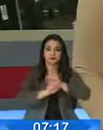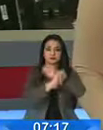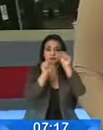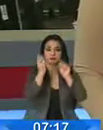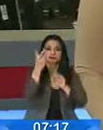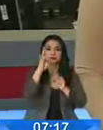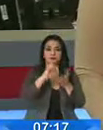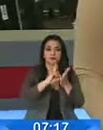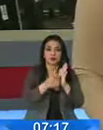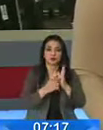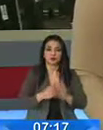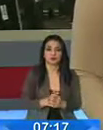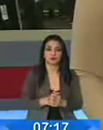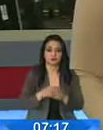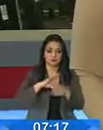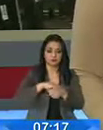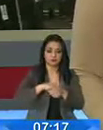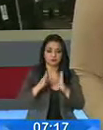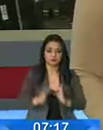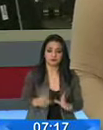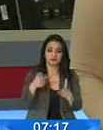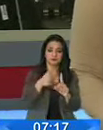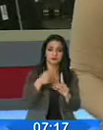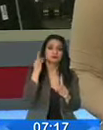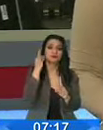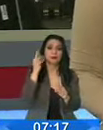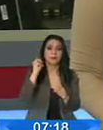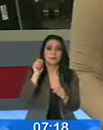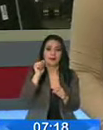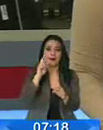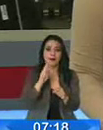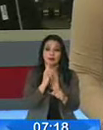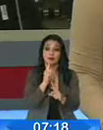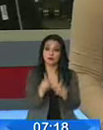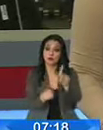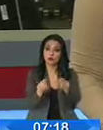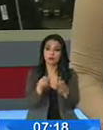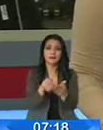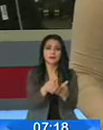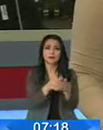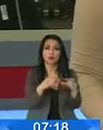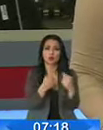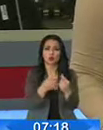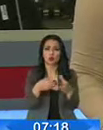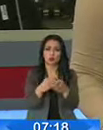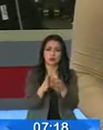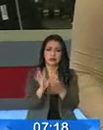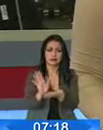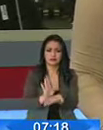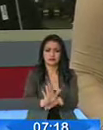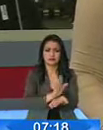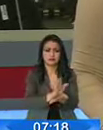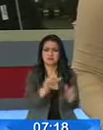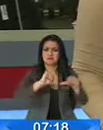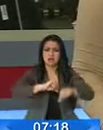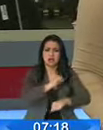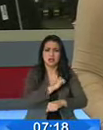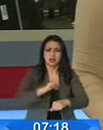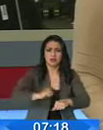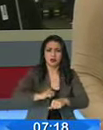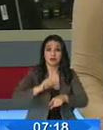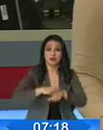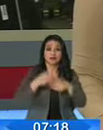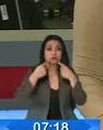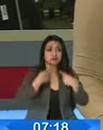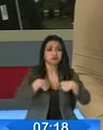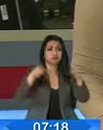7:17 a.m. y la canciller María Fernanda Espinosa rechazó la actuación de ciertos miembros del movimiento Alianza País por ventilar las diferencias que existen